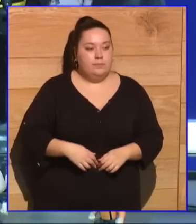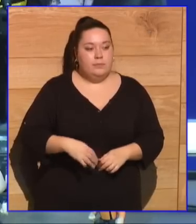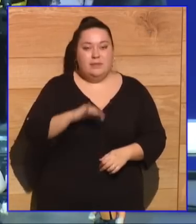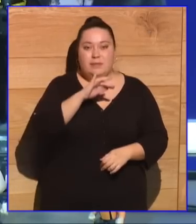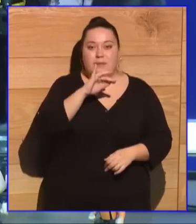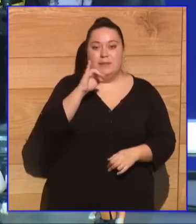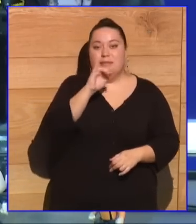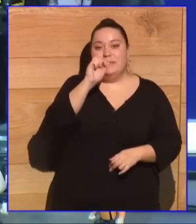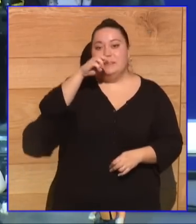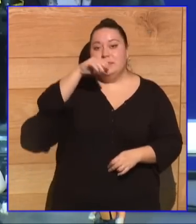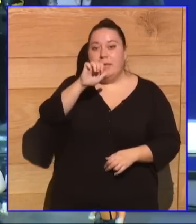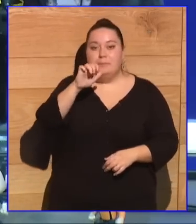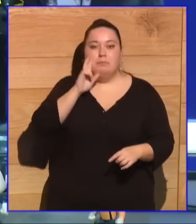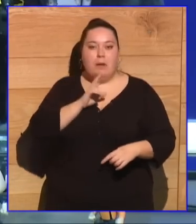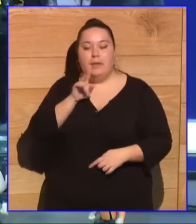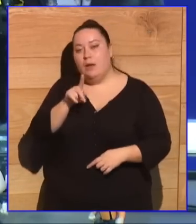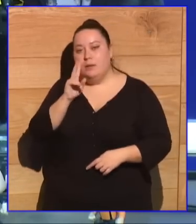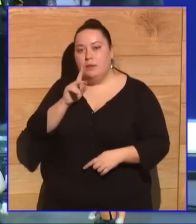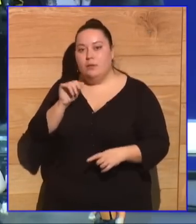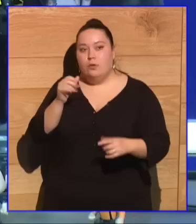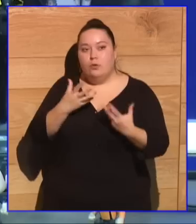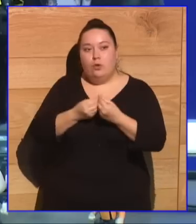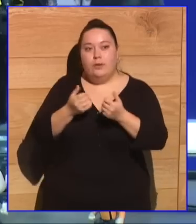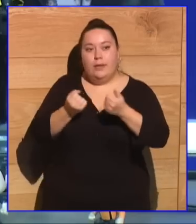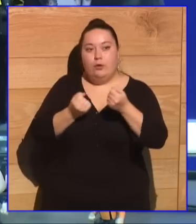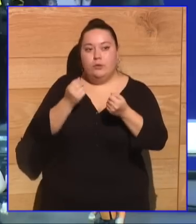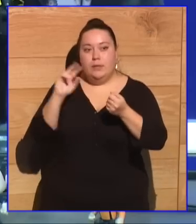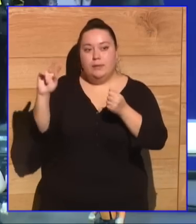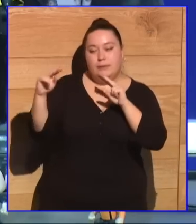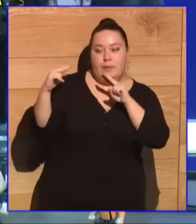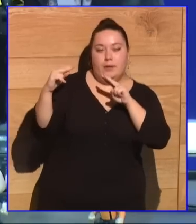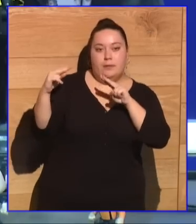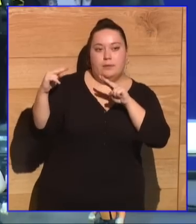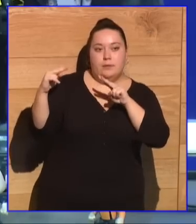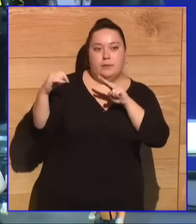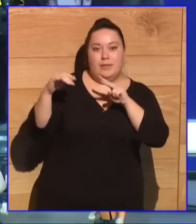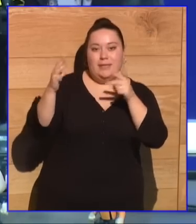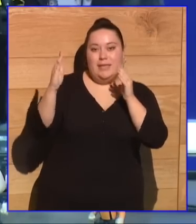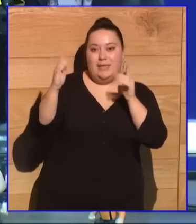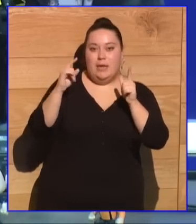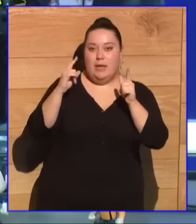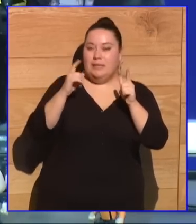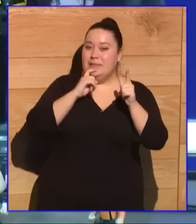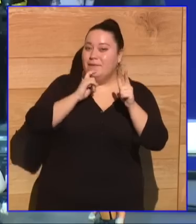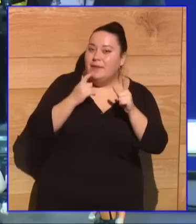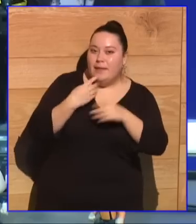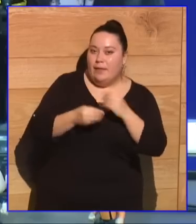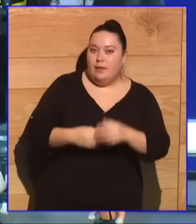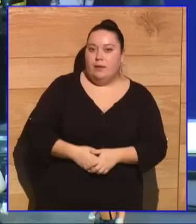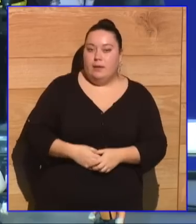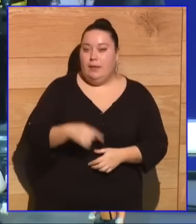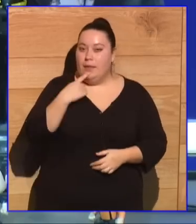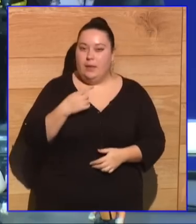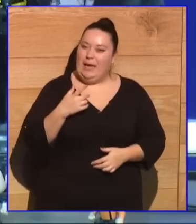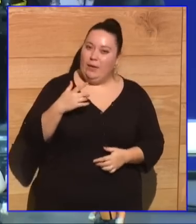no están, sino va a verla con el coche y se miran. Una sabe que está ahí. O sea, esa escena es dificilísima de hacer. Y dices, pero qué